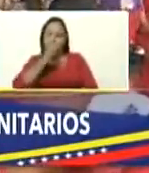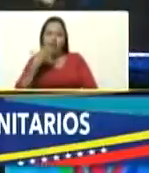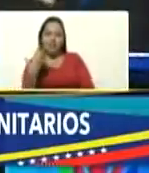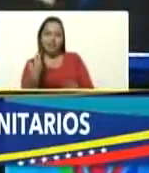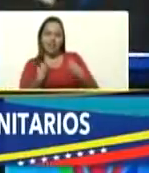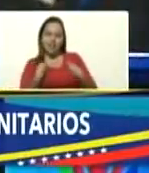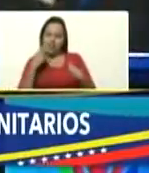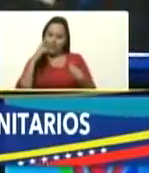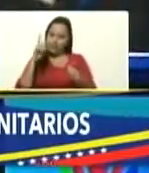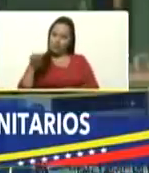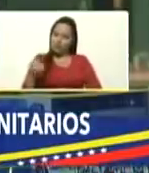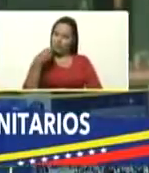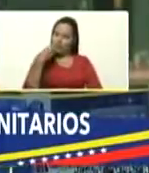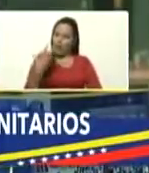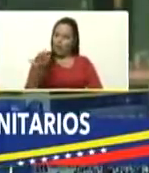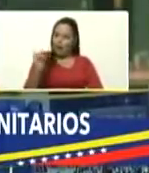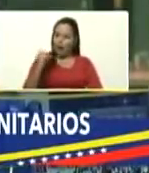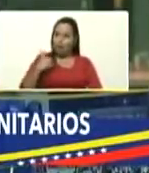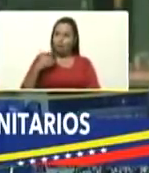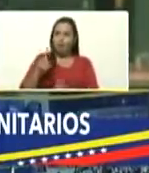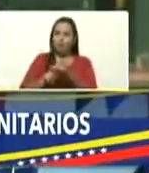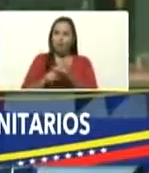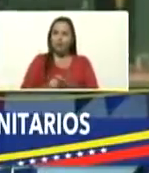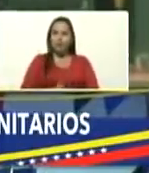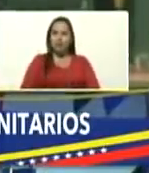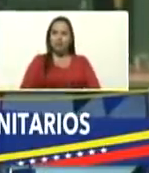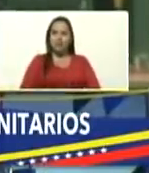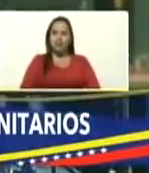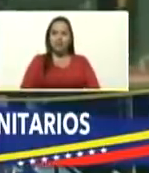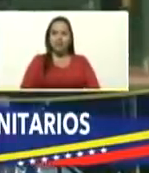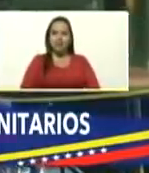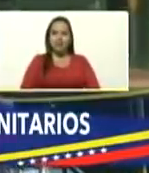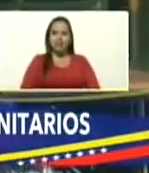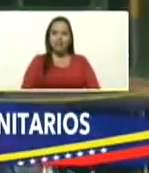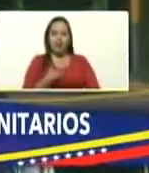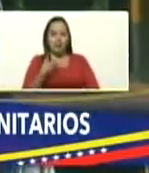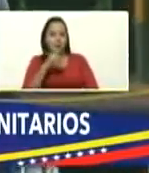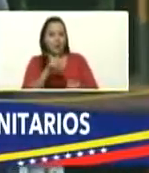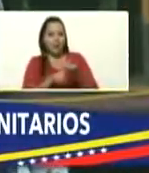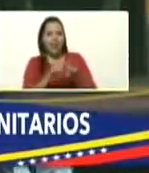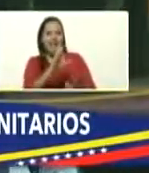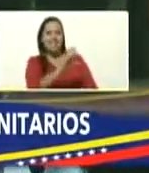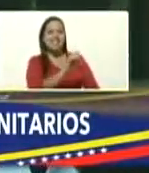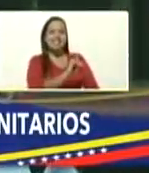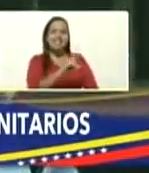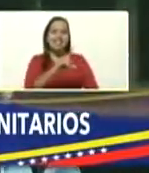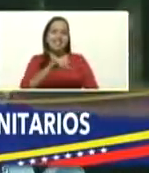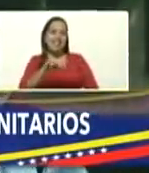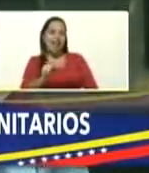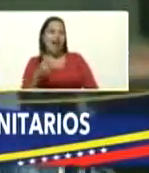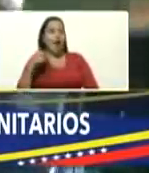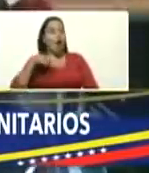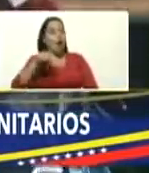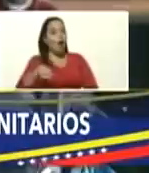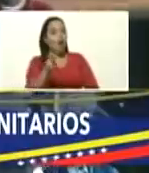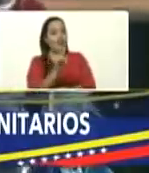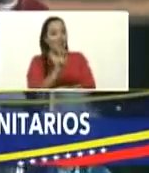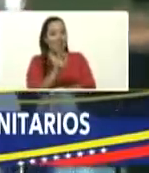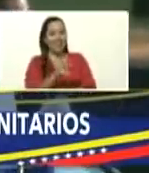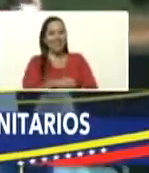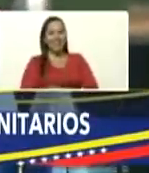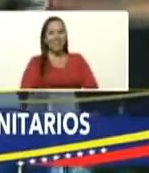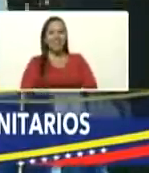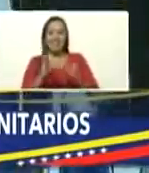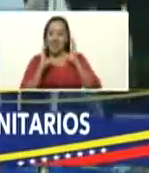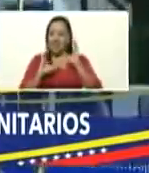mira qué bonita está Cilia, ¿vale? Cilia, Cilia, Cilia, hoy es viernes y